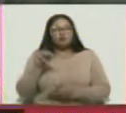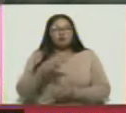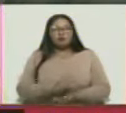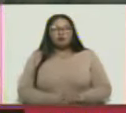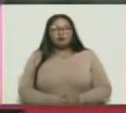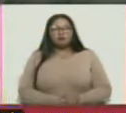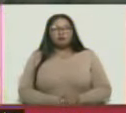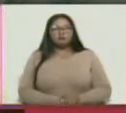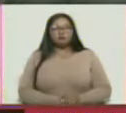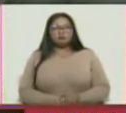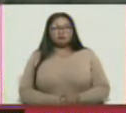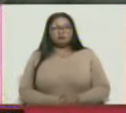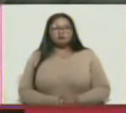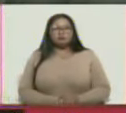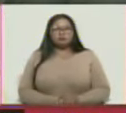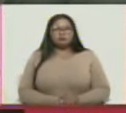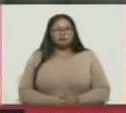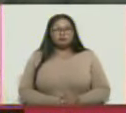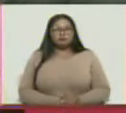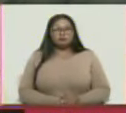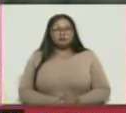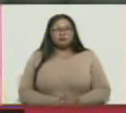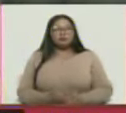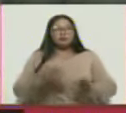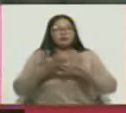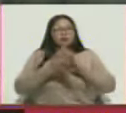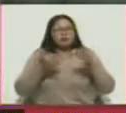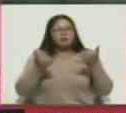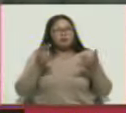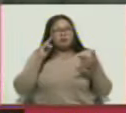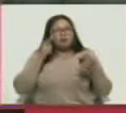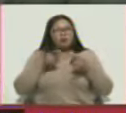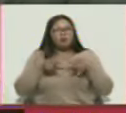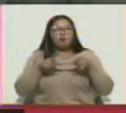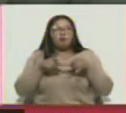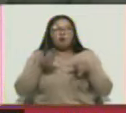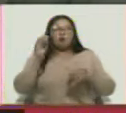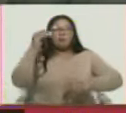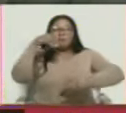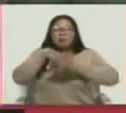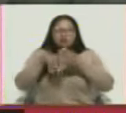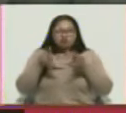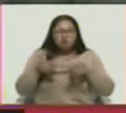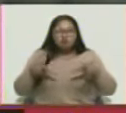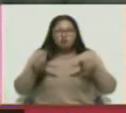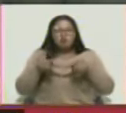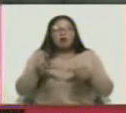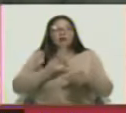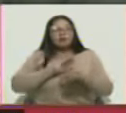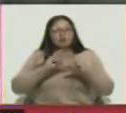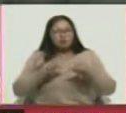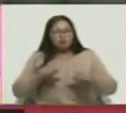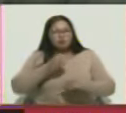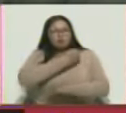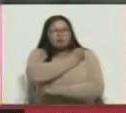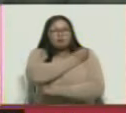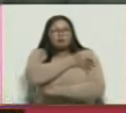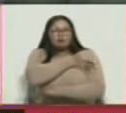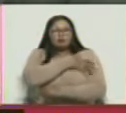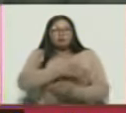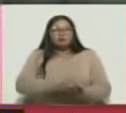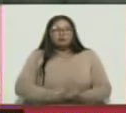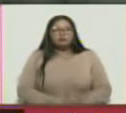ser un conflicto religioso. Lo que está pasando en Palestina. En Palestina hay ocupación y hay